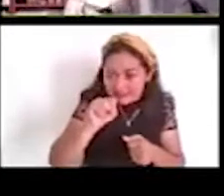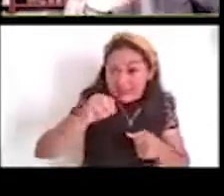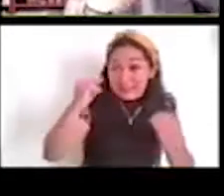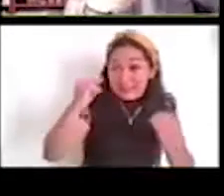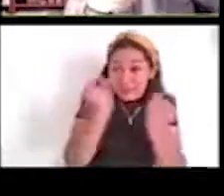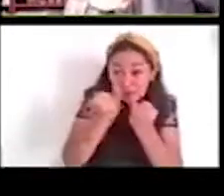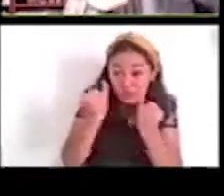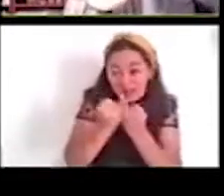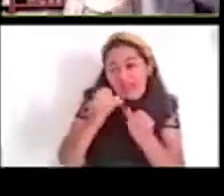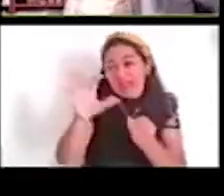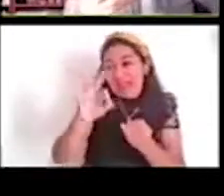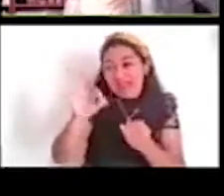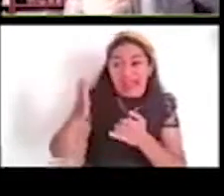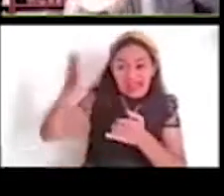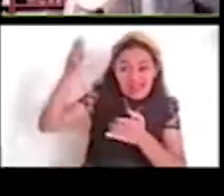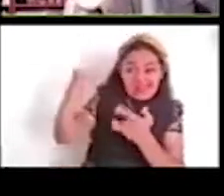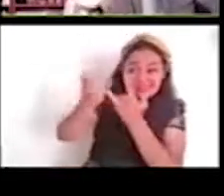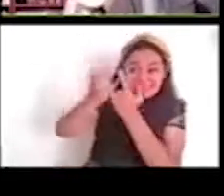fase